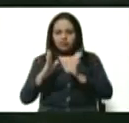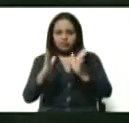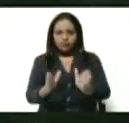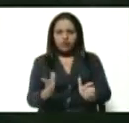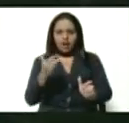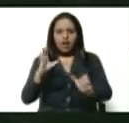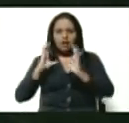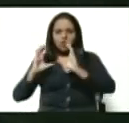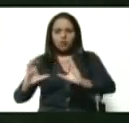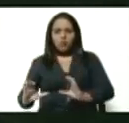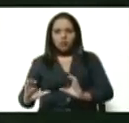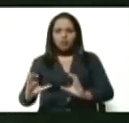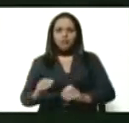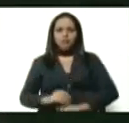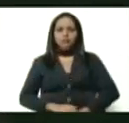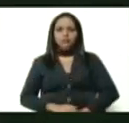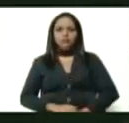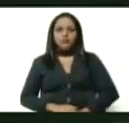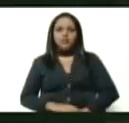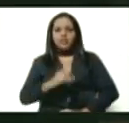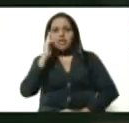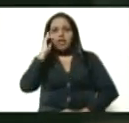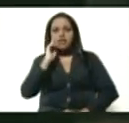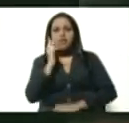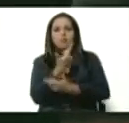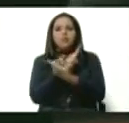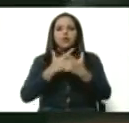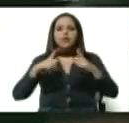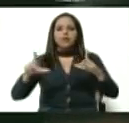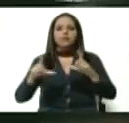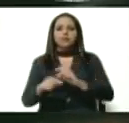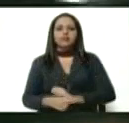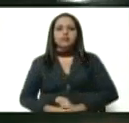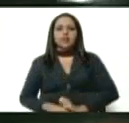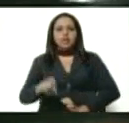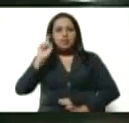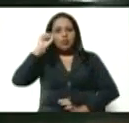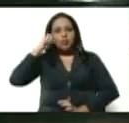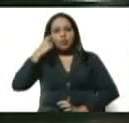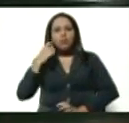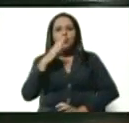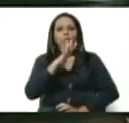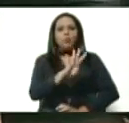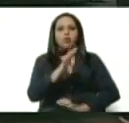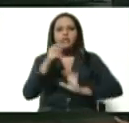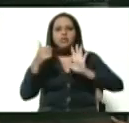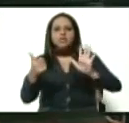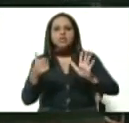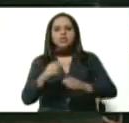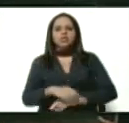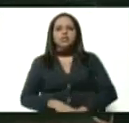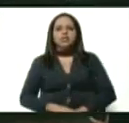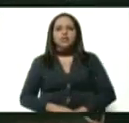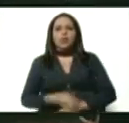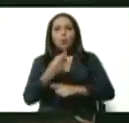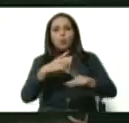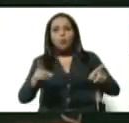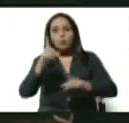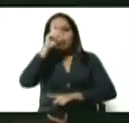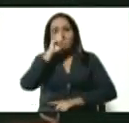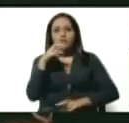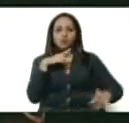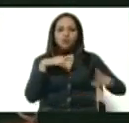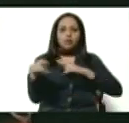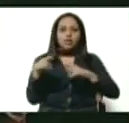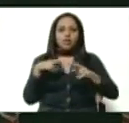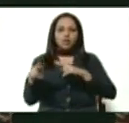mortales del libertador y padre de la patria, Simón Bolívar, con motivo de celebrarse el 46º aniversario del establecimiento de